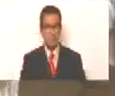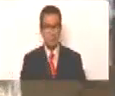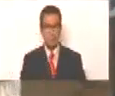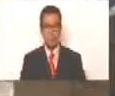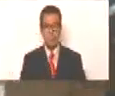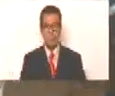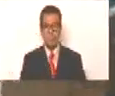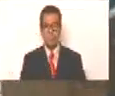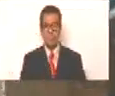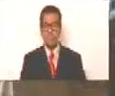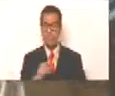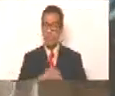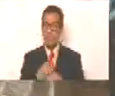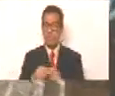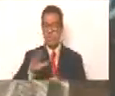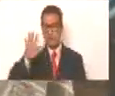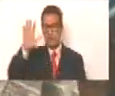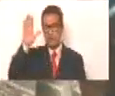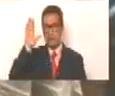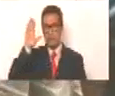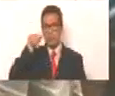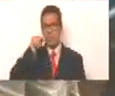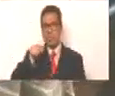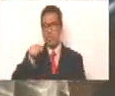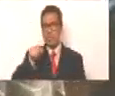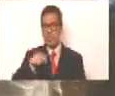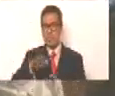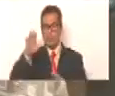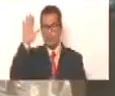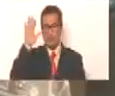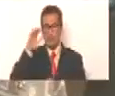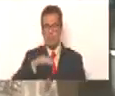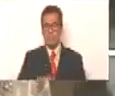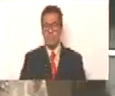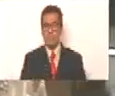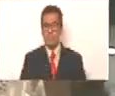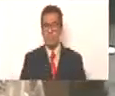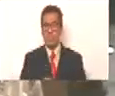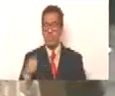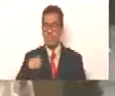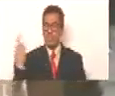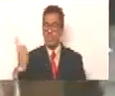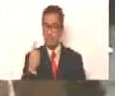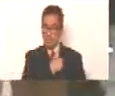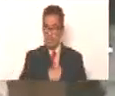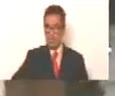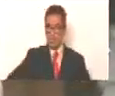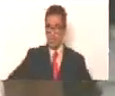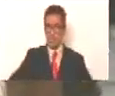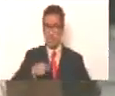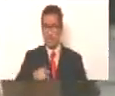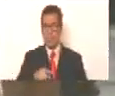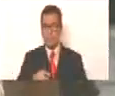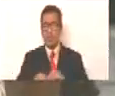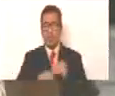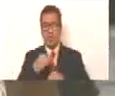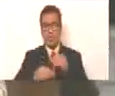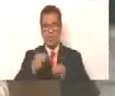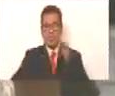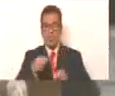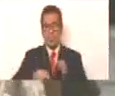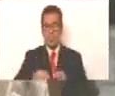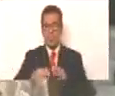Hizo un juramento en ese acta de compromiso que de llegar a ser presidente, él haría justicia con los pueblos